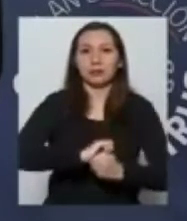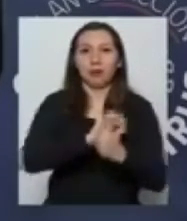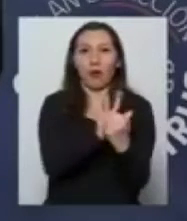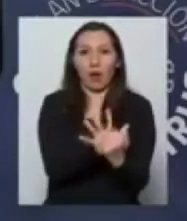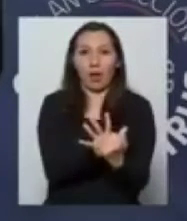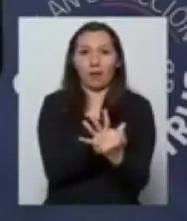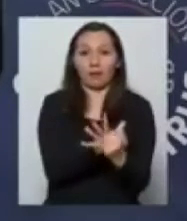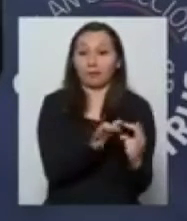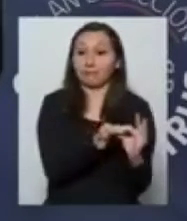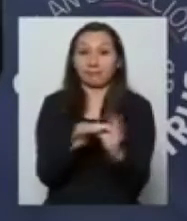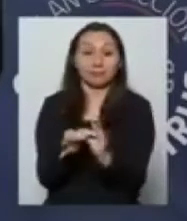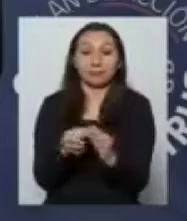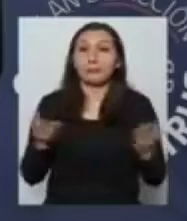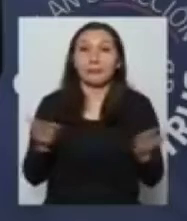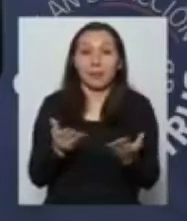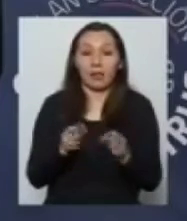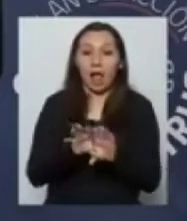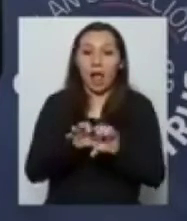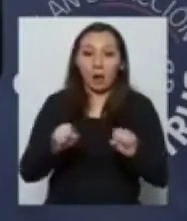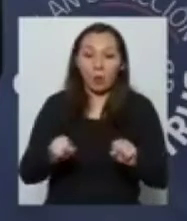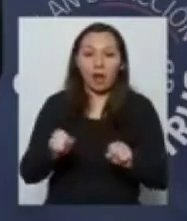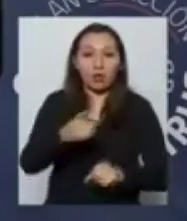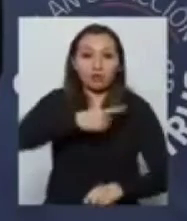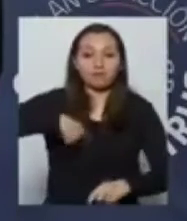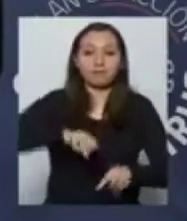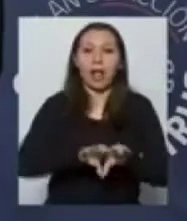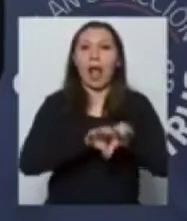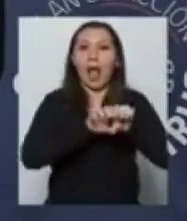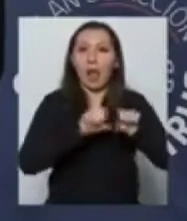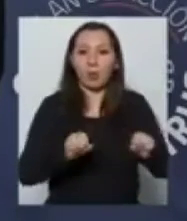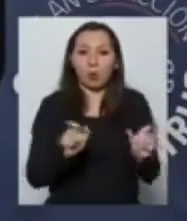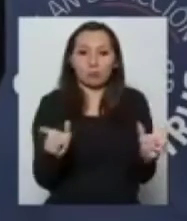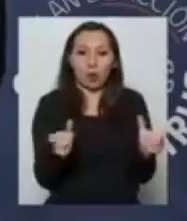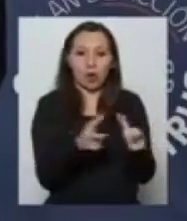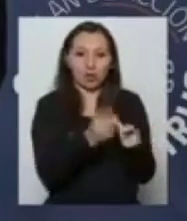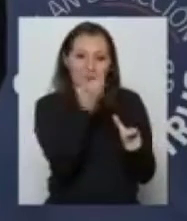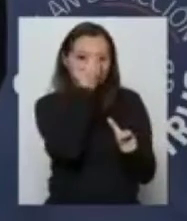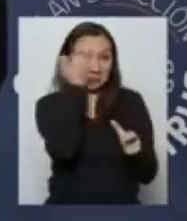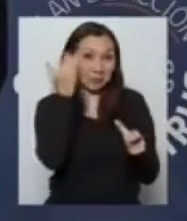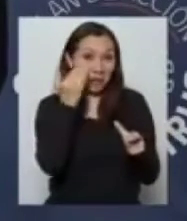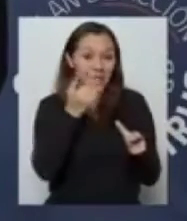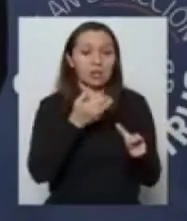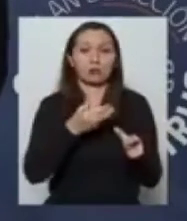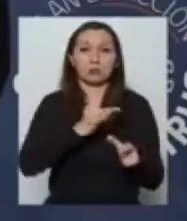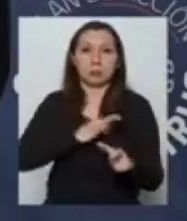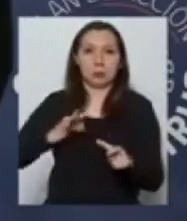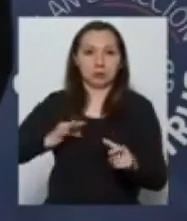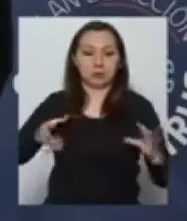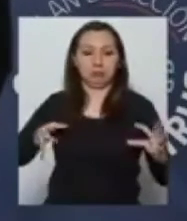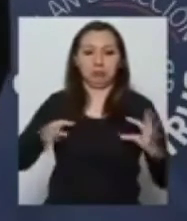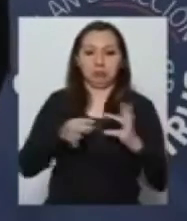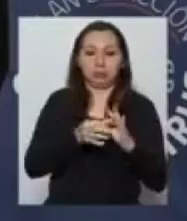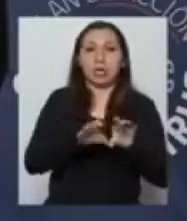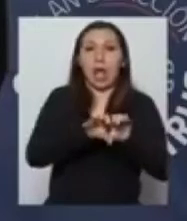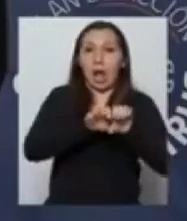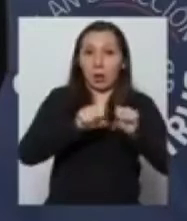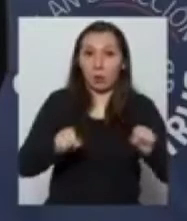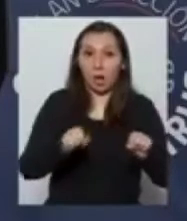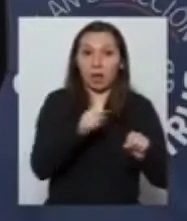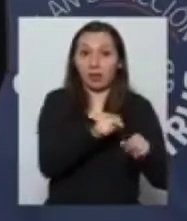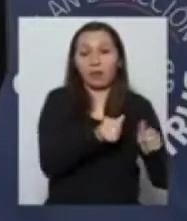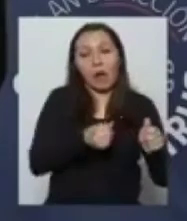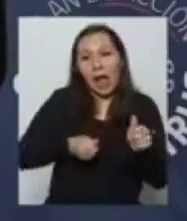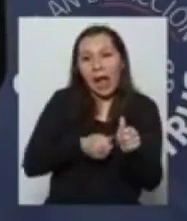decir que de acuerdo a lo que hemos decidido con el Consejo Experto el